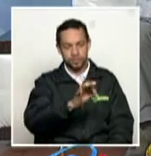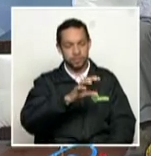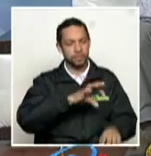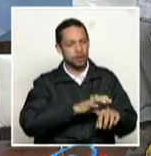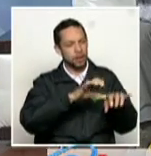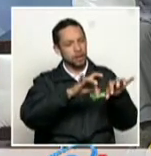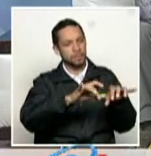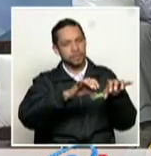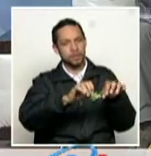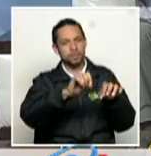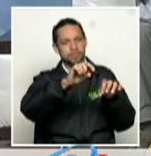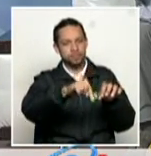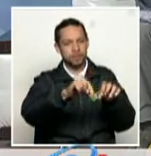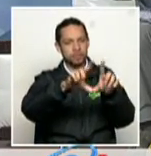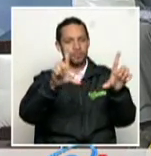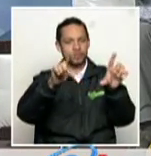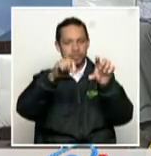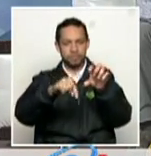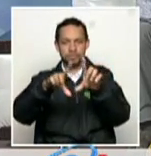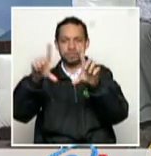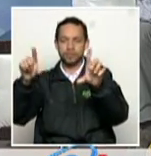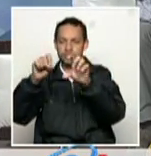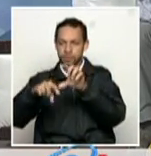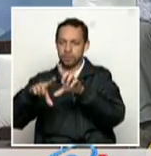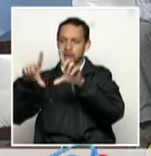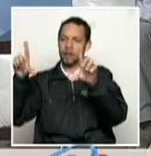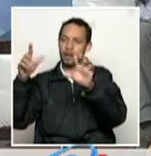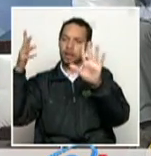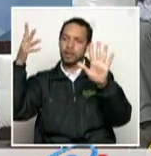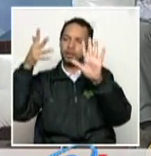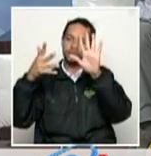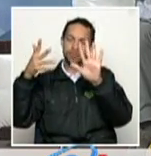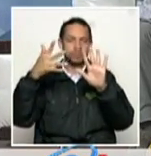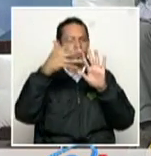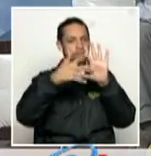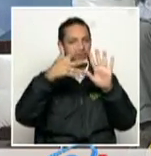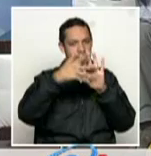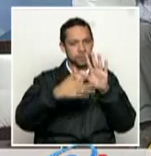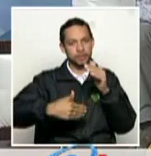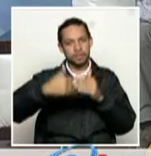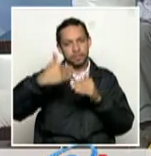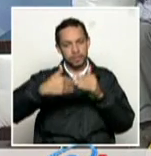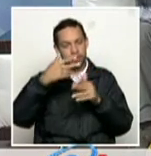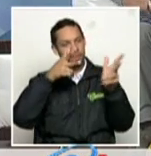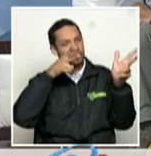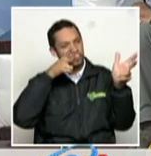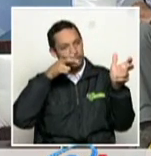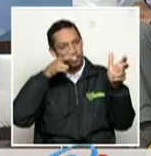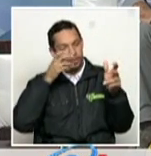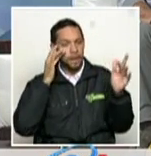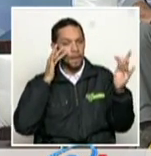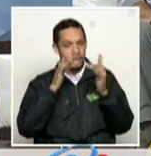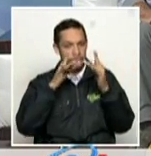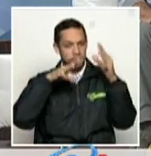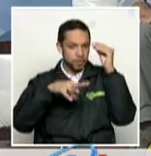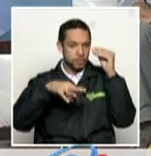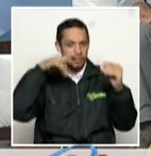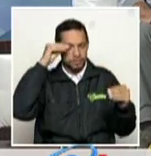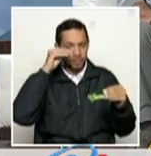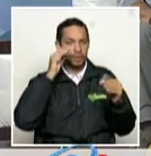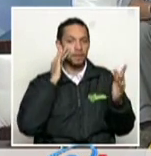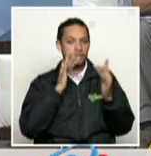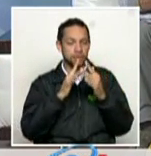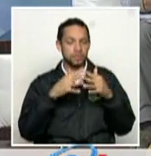programas inmensa para que usted escoja, para que usted empiece a familiarizarse con nuestro programa Conexión